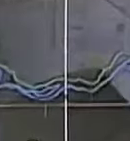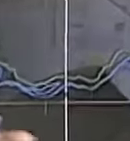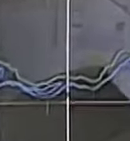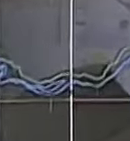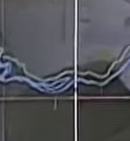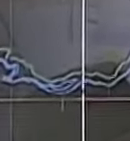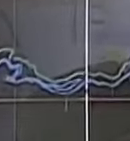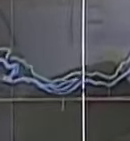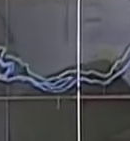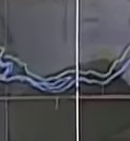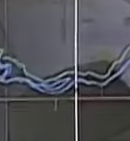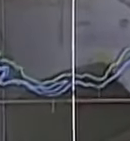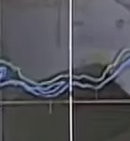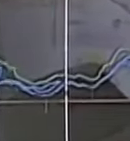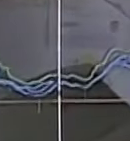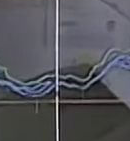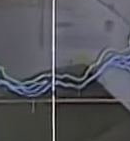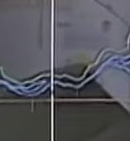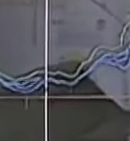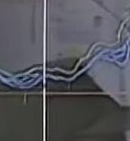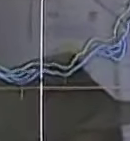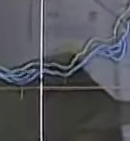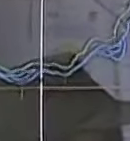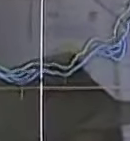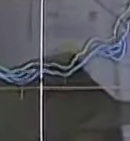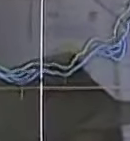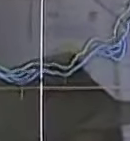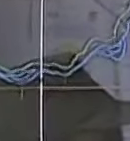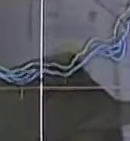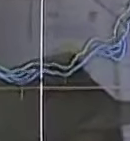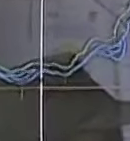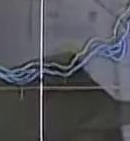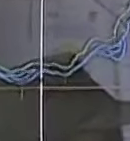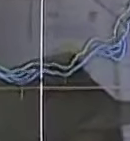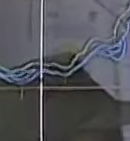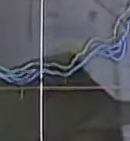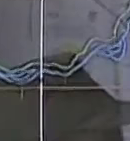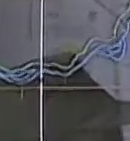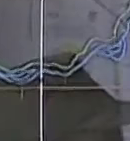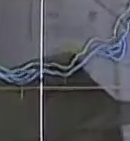Fin de misión. Baterías en marcha.